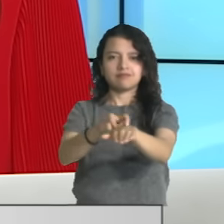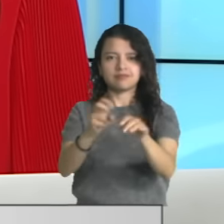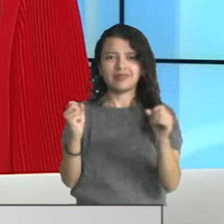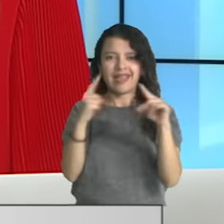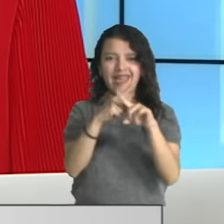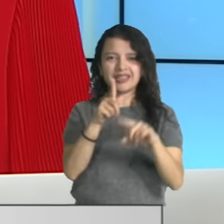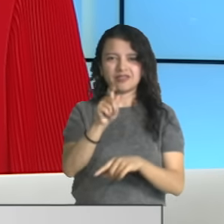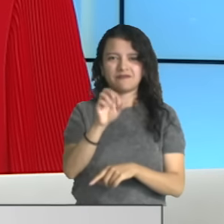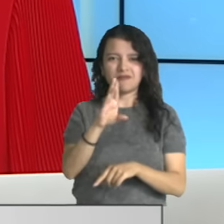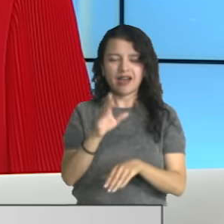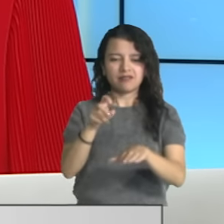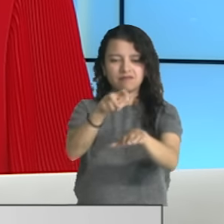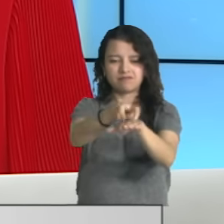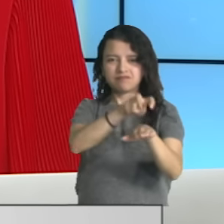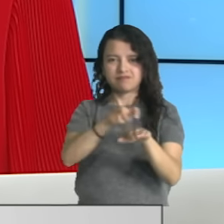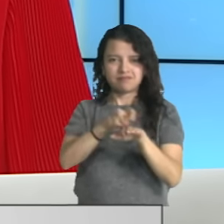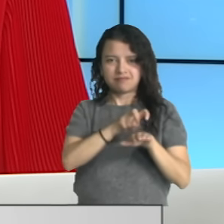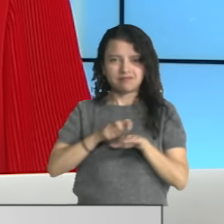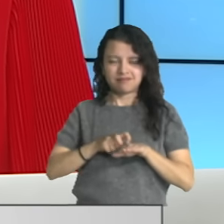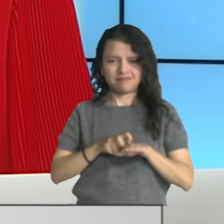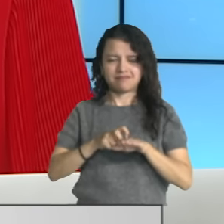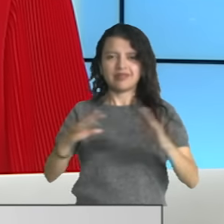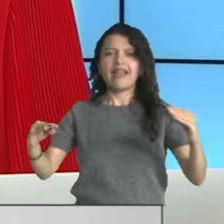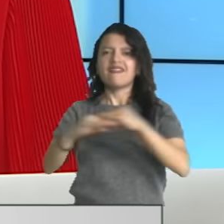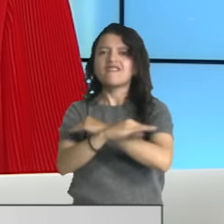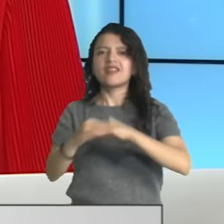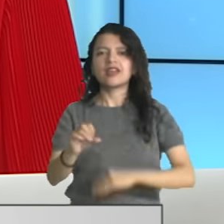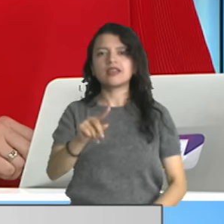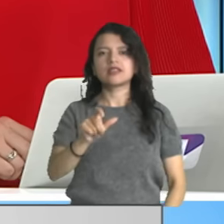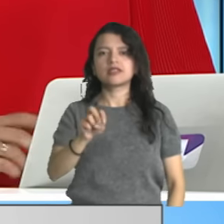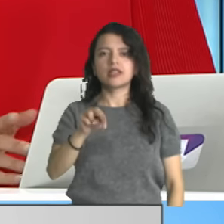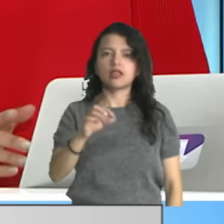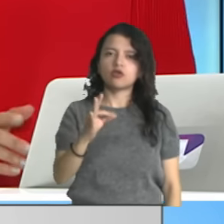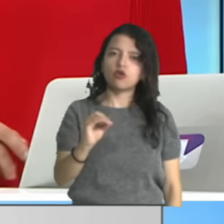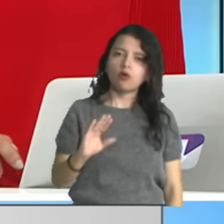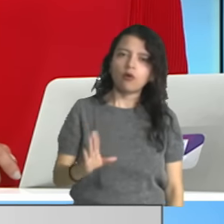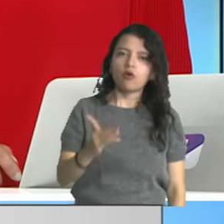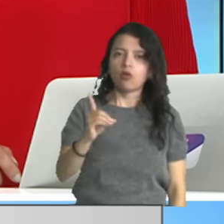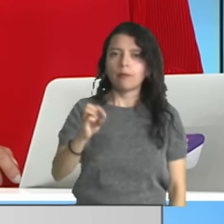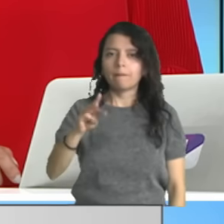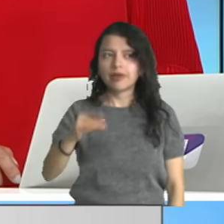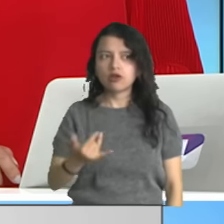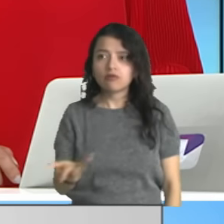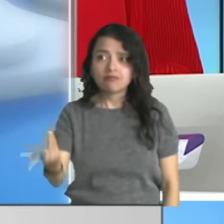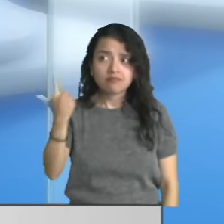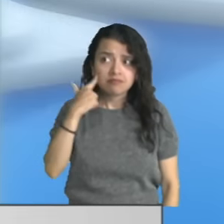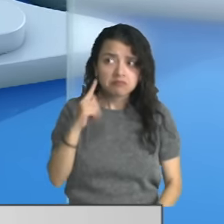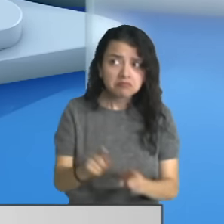FARC que fue sorprendida en una vía de Santo Domingo. Hernán, buenas tardes. ¿Qué más se sabe de este caso?